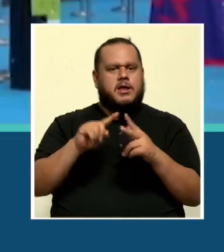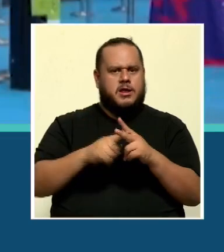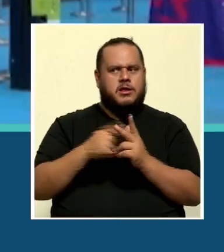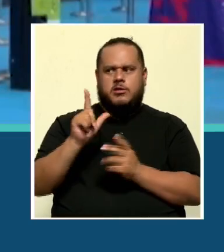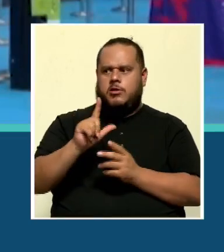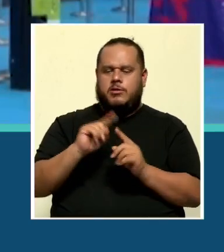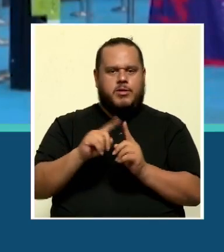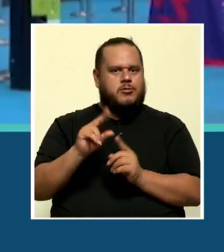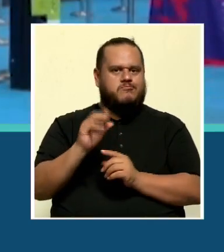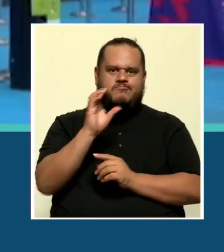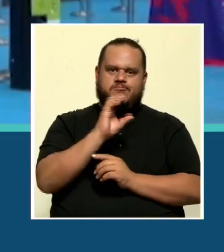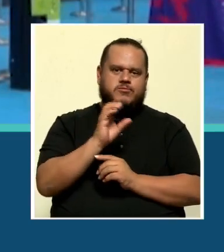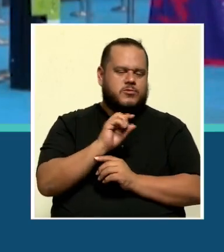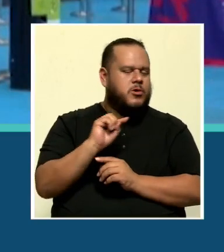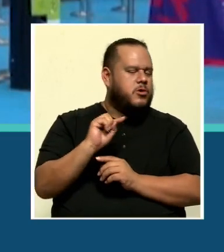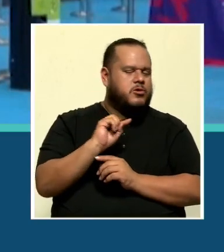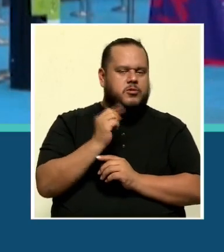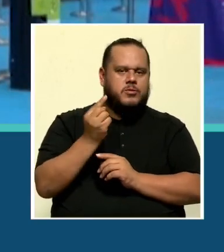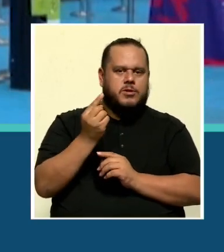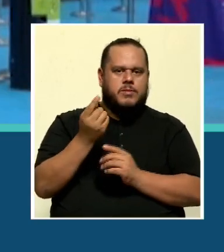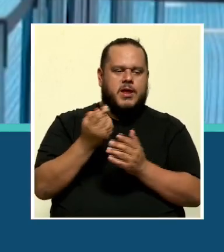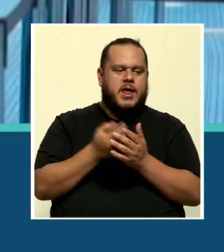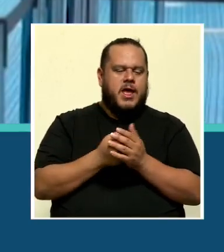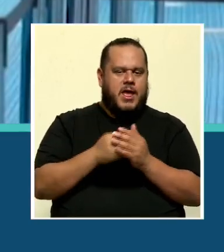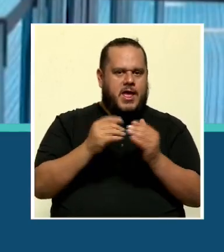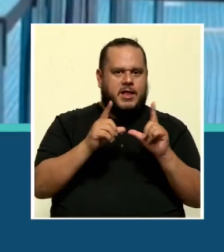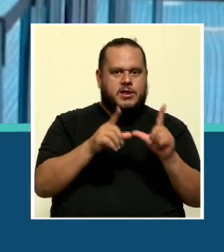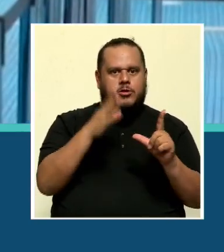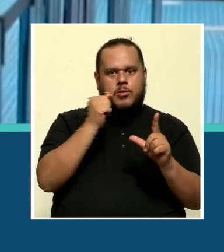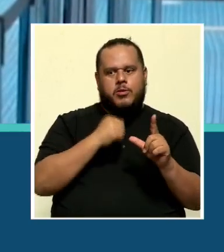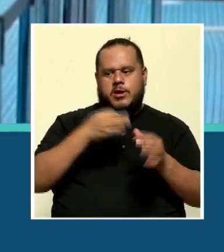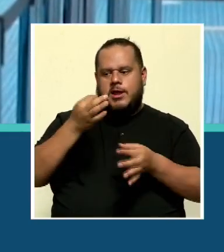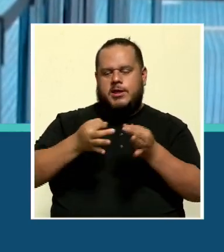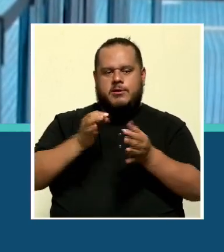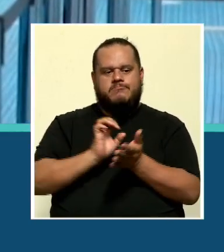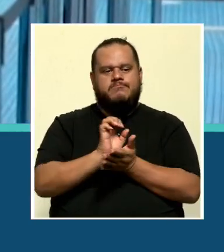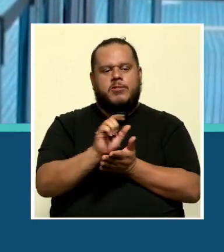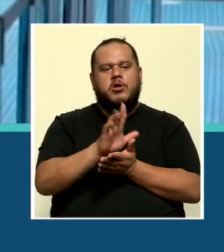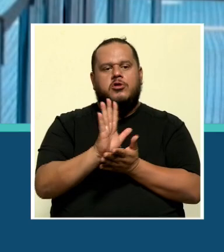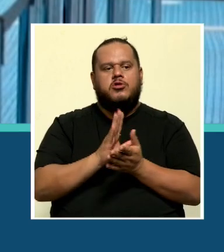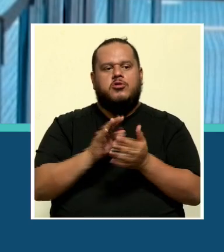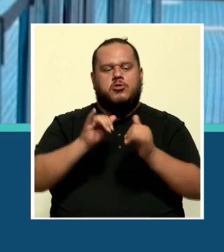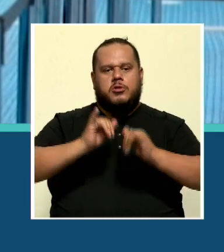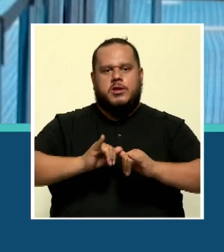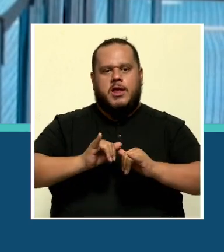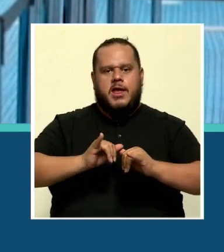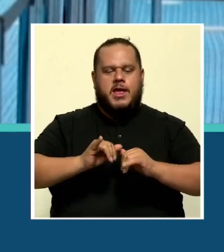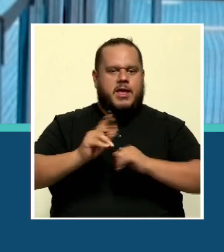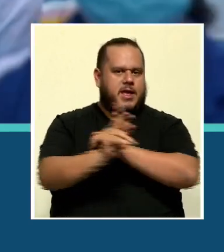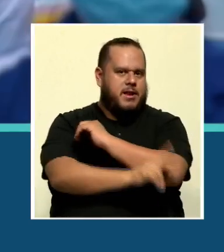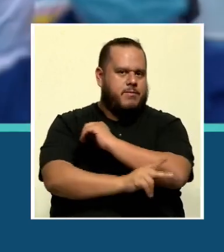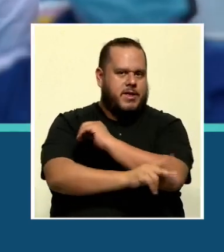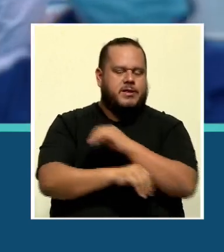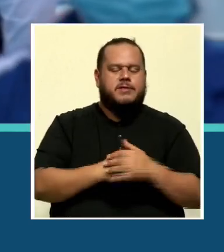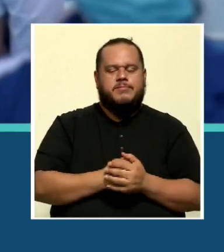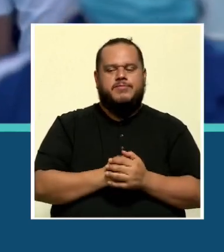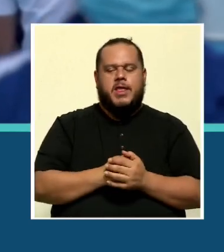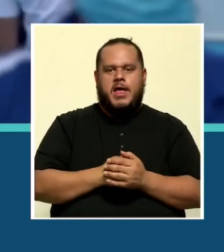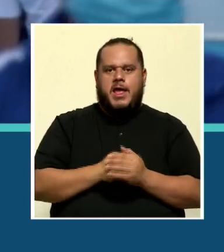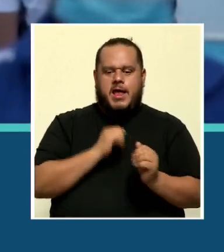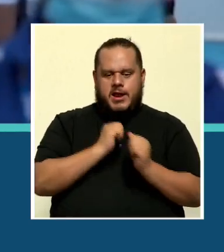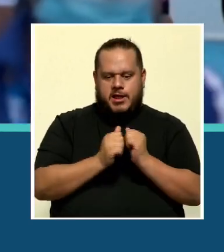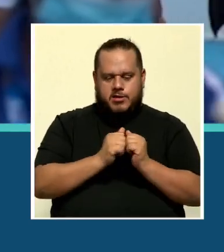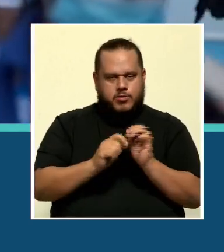buscar su 10º título en el primer Grand Slam del año porque un tribunal rechazó su intento de permanecer en el país. La disputa